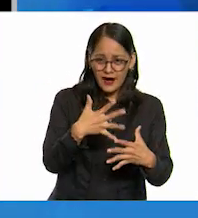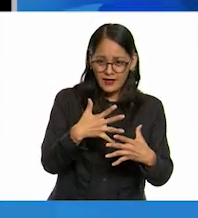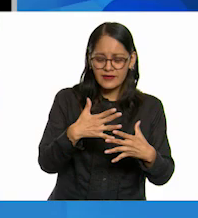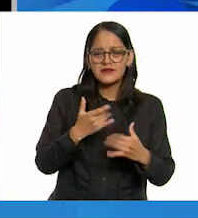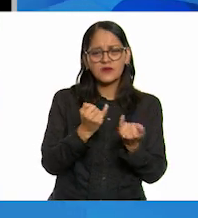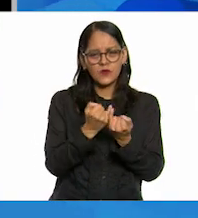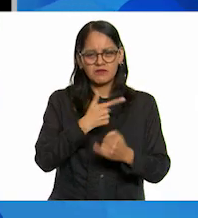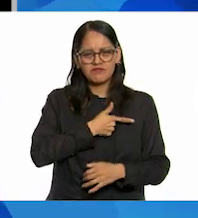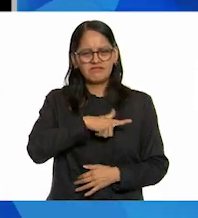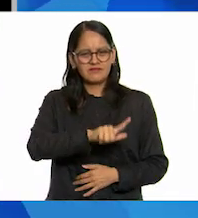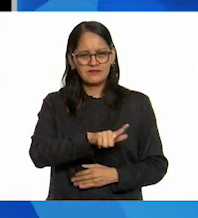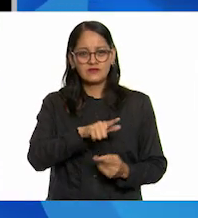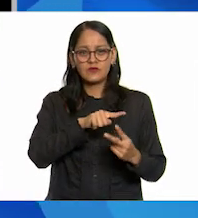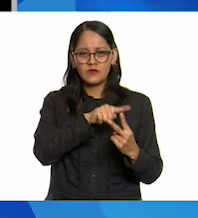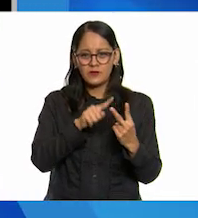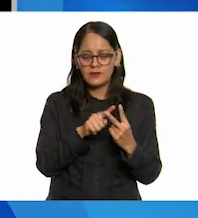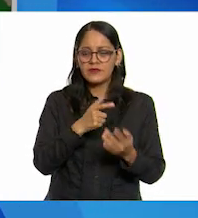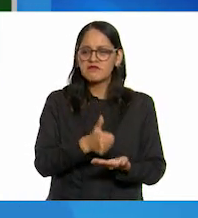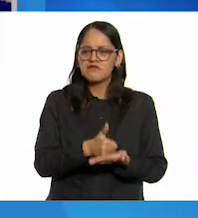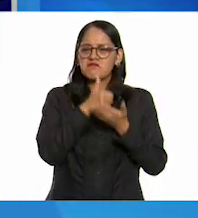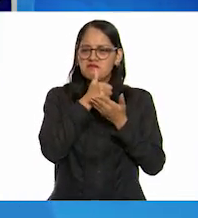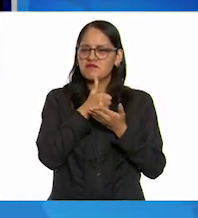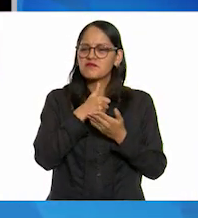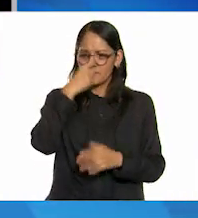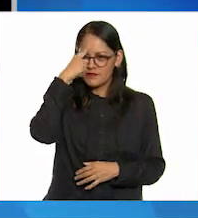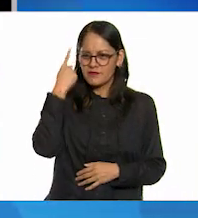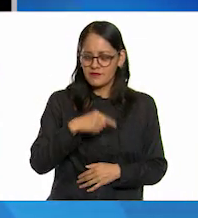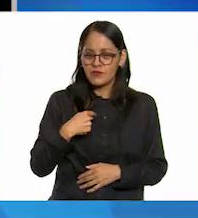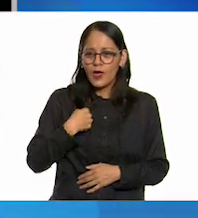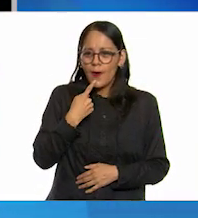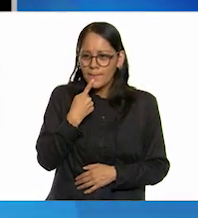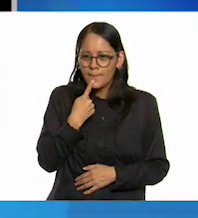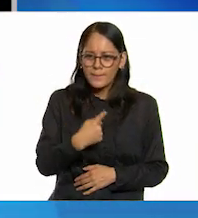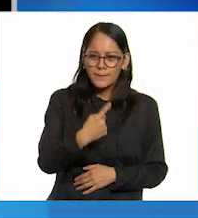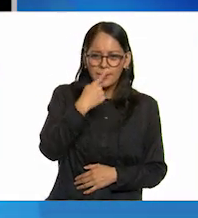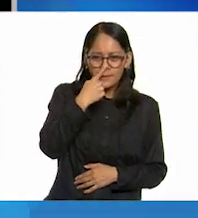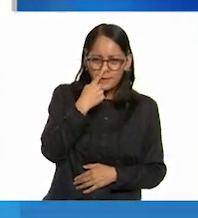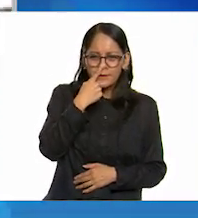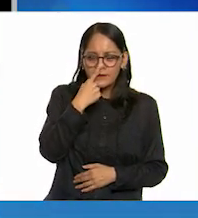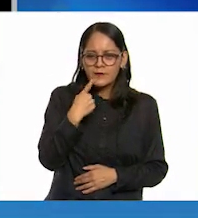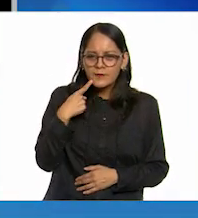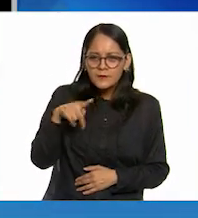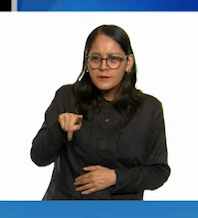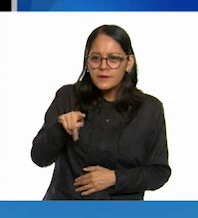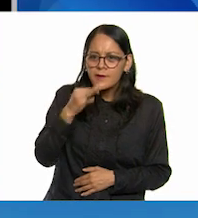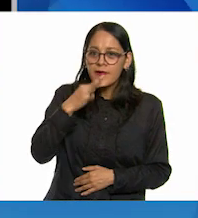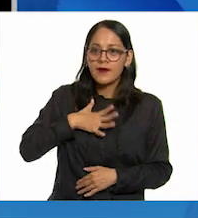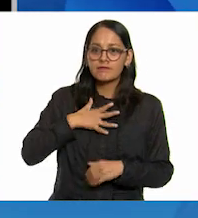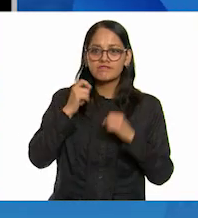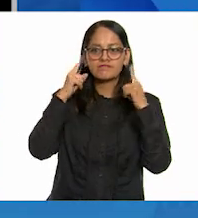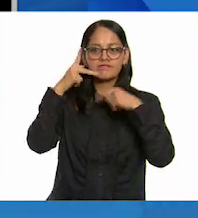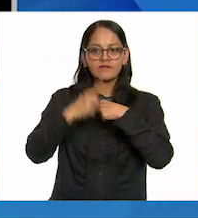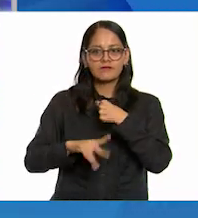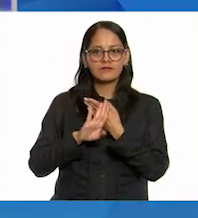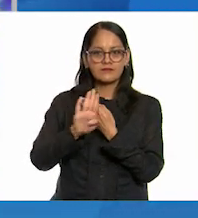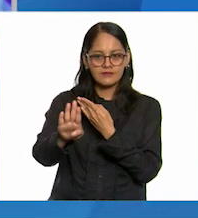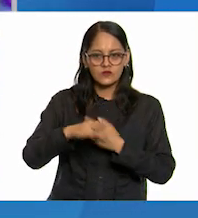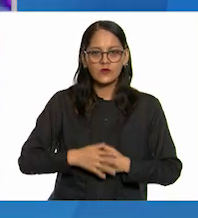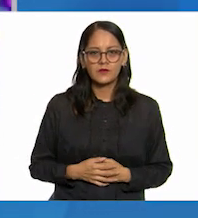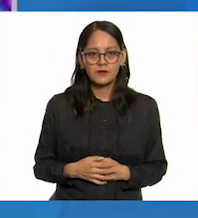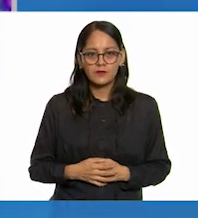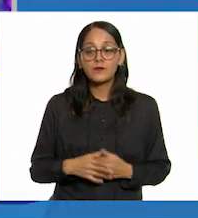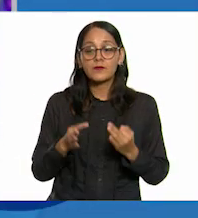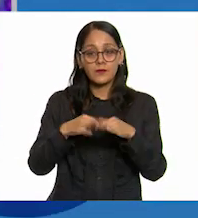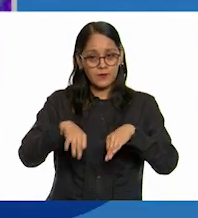Bustino son mis grandes amigos. El gusto y el olfato me previenen de un peligro.